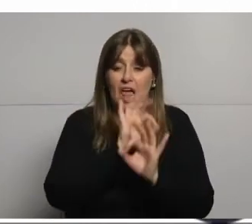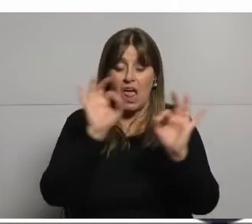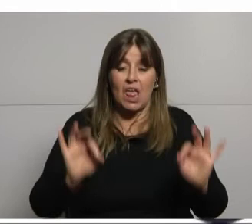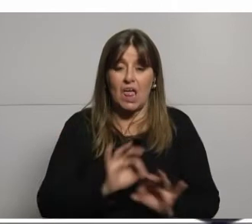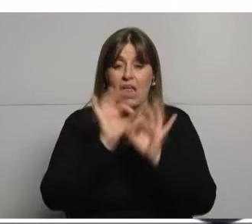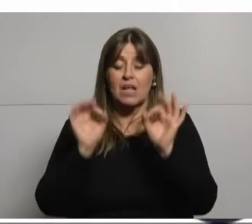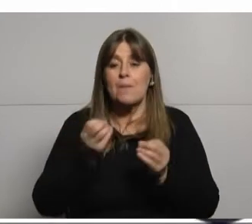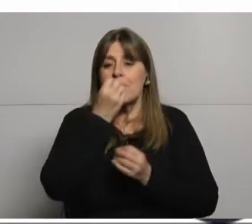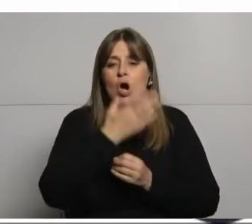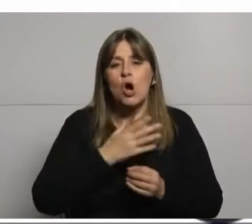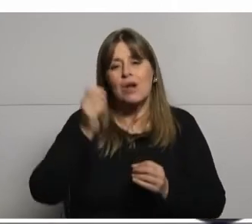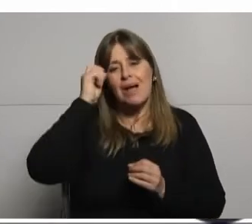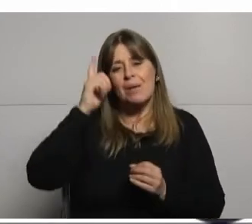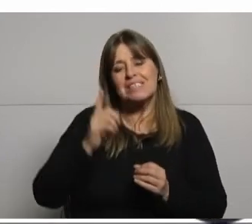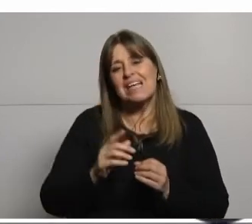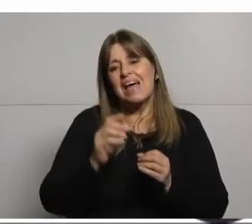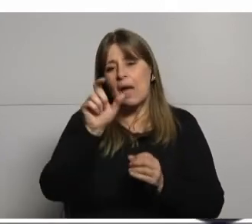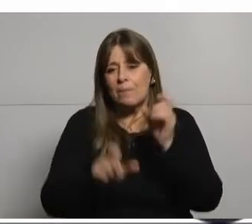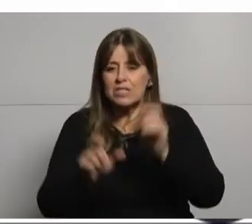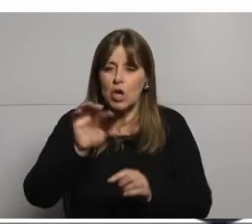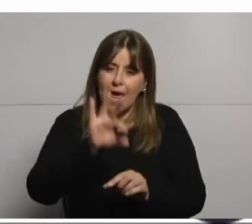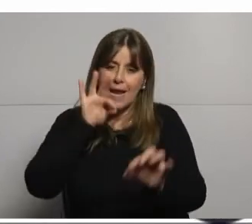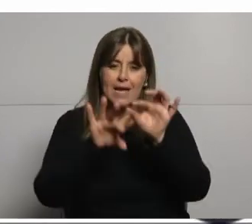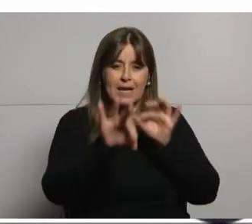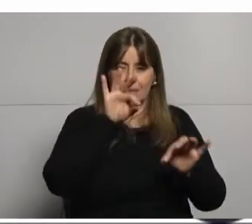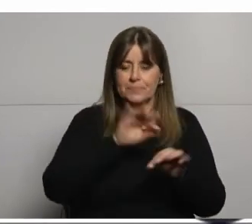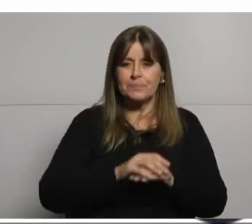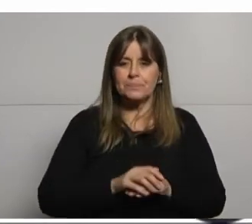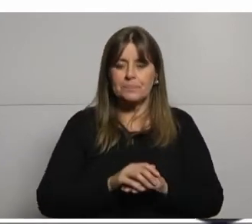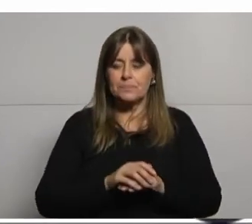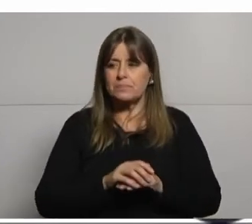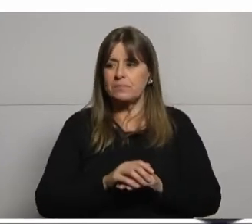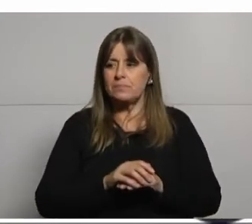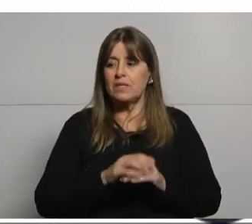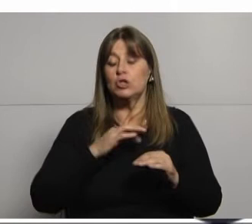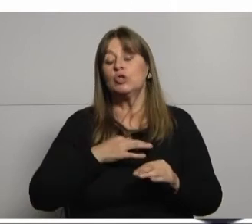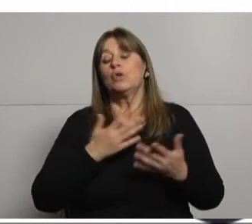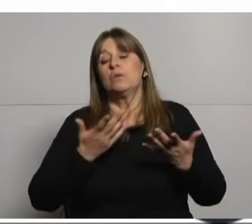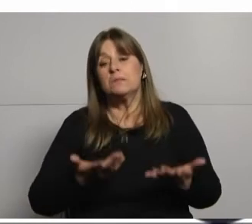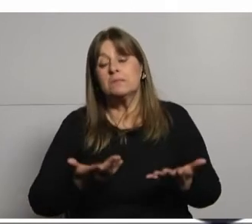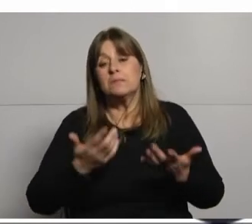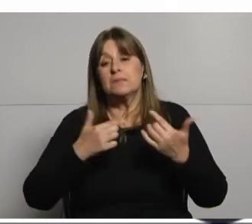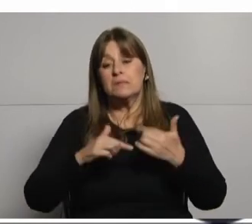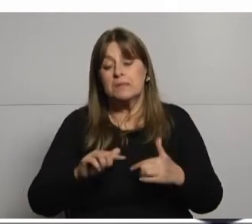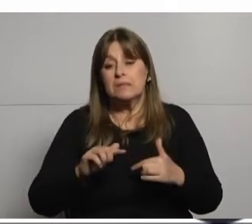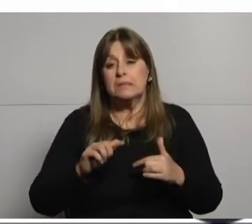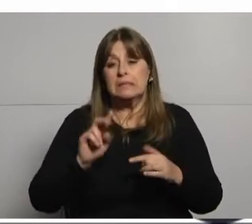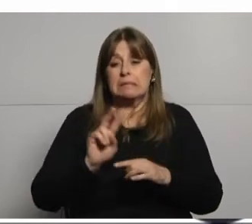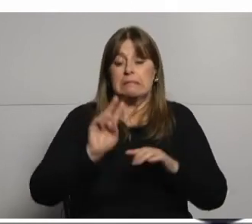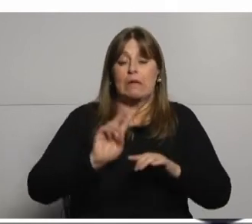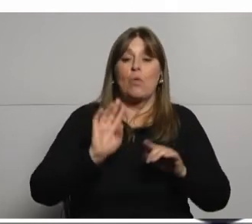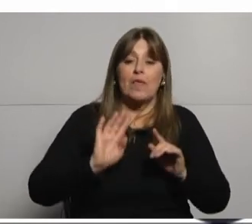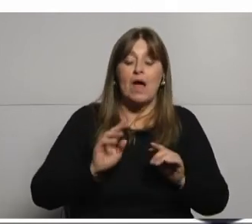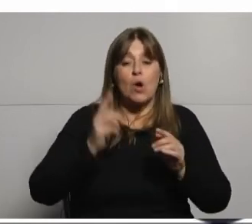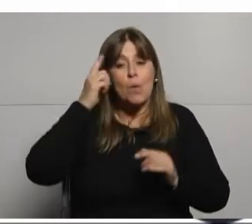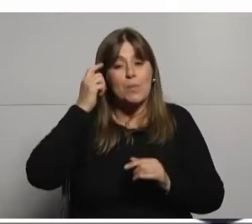la capacidad de la gente de elegir. Entonces, naturalmente, lo toma ya con pinzas, pero creo que hay experiencias comparadas